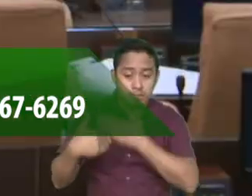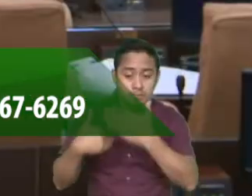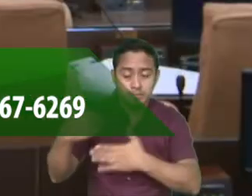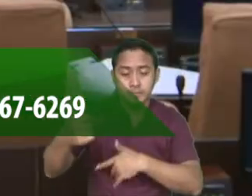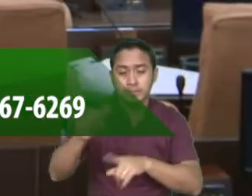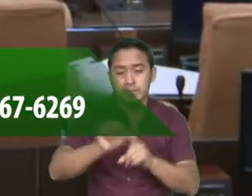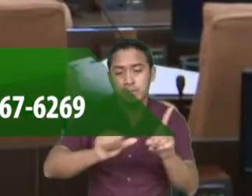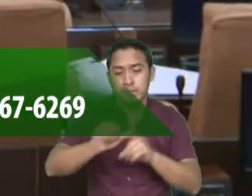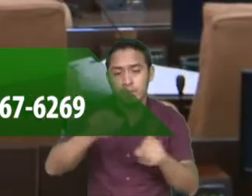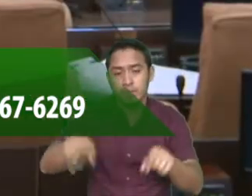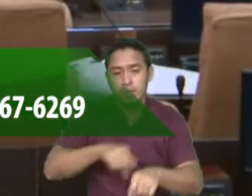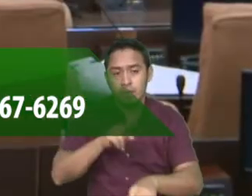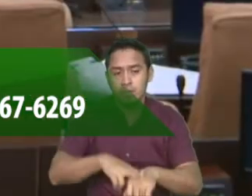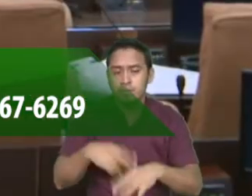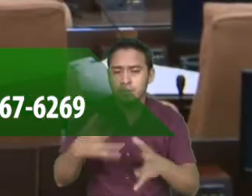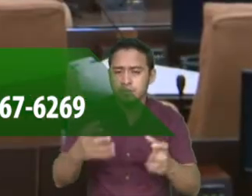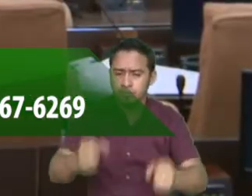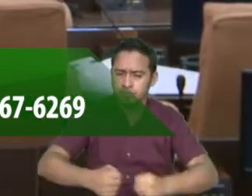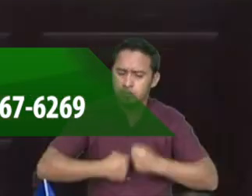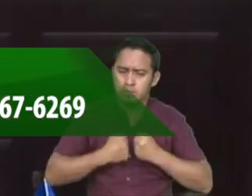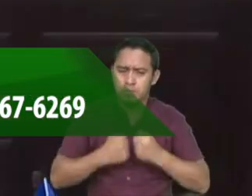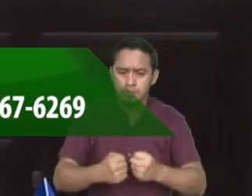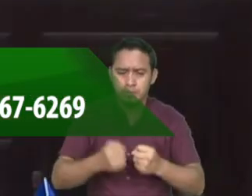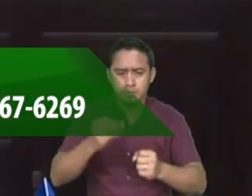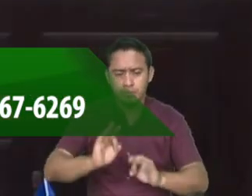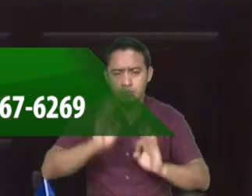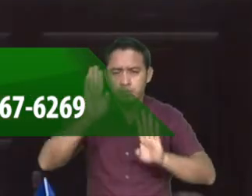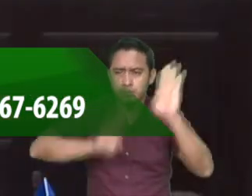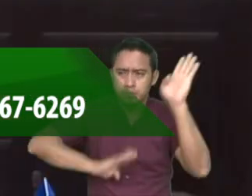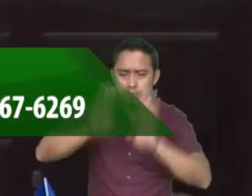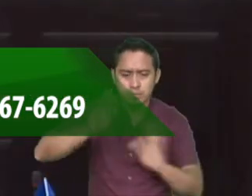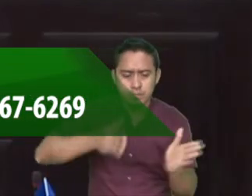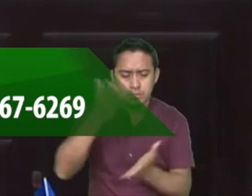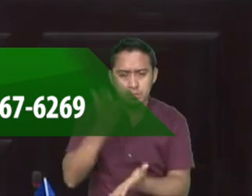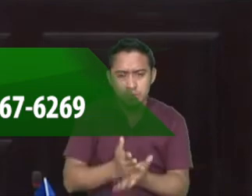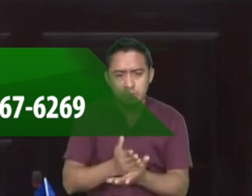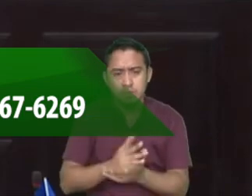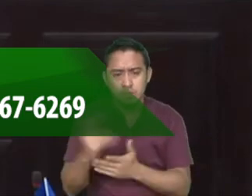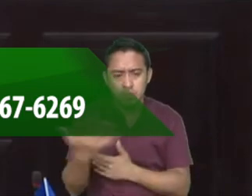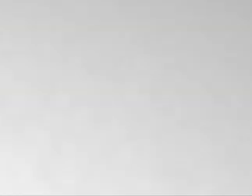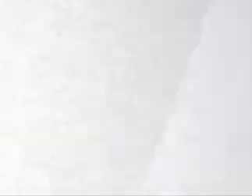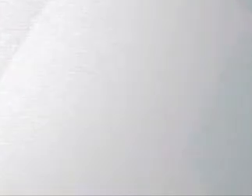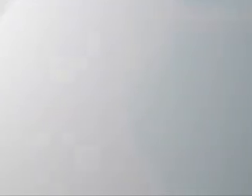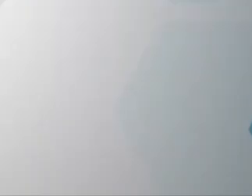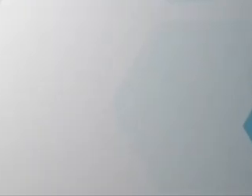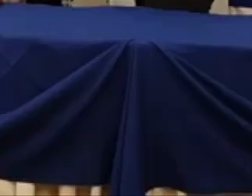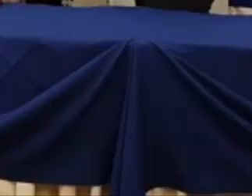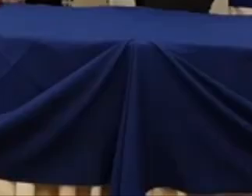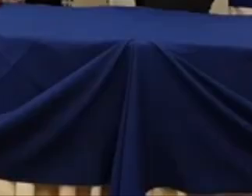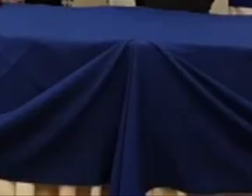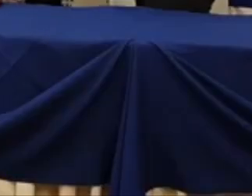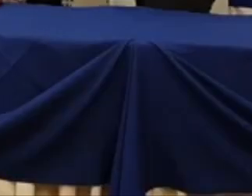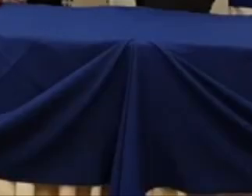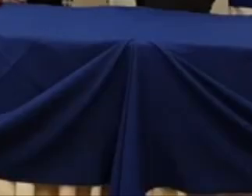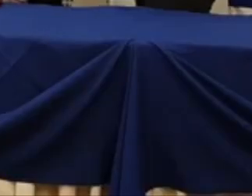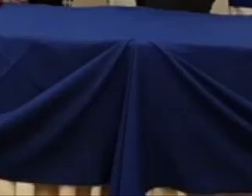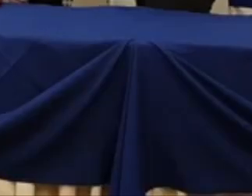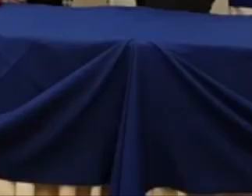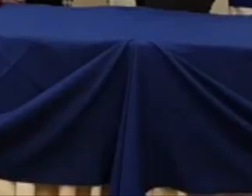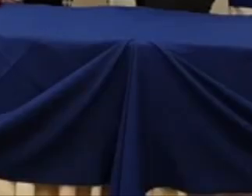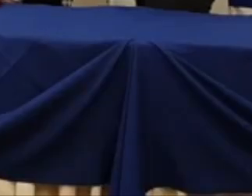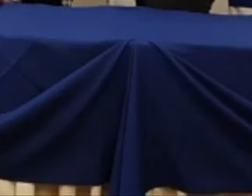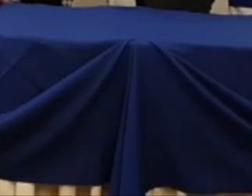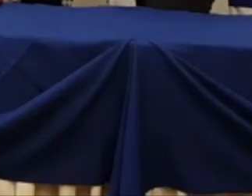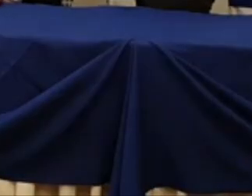diputados podrán proponer candidatos a ocupar magistraturas en el Poder Electoral hasta el 28 de abril. El grupo opositor